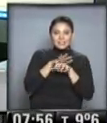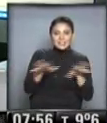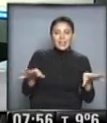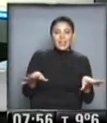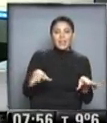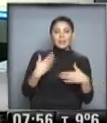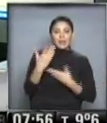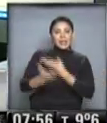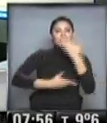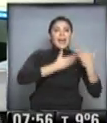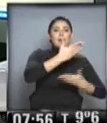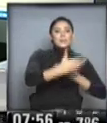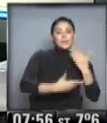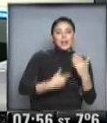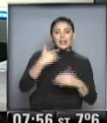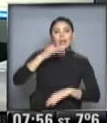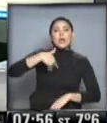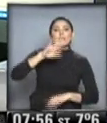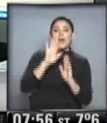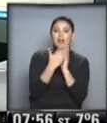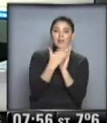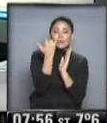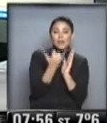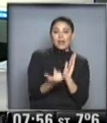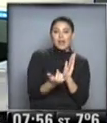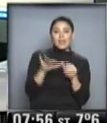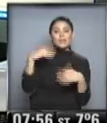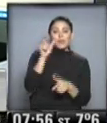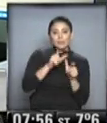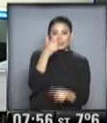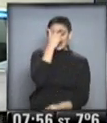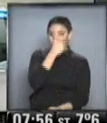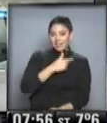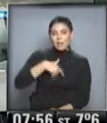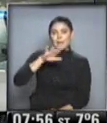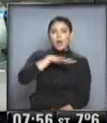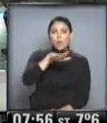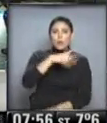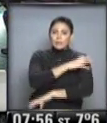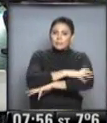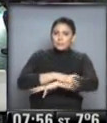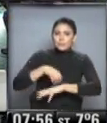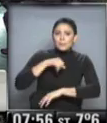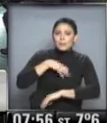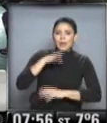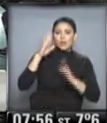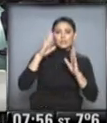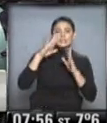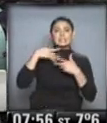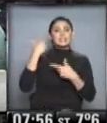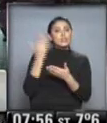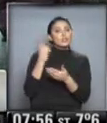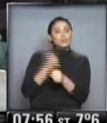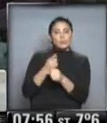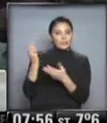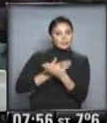capacidad de intercambiar y de que hayan más obras disponibles para las personas, sobre todo en los lugares donde hay menos recursos y menos estructuras para producir